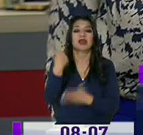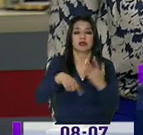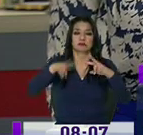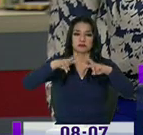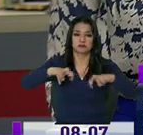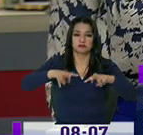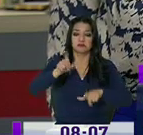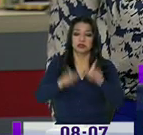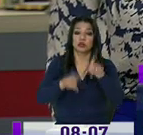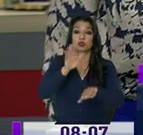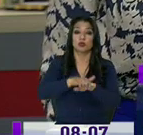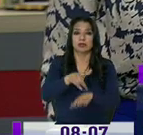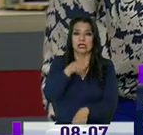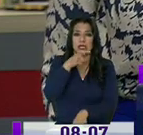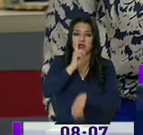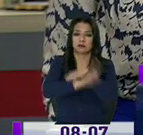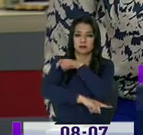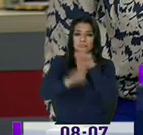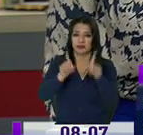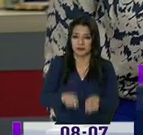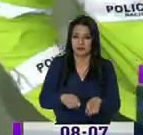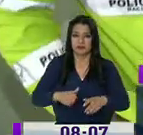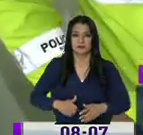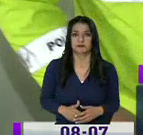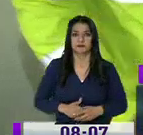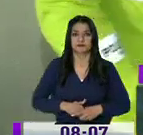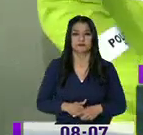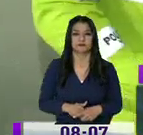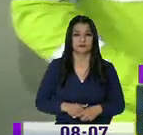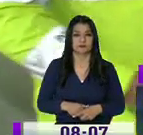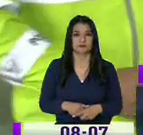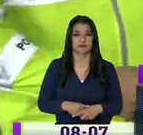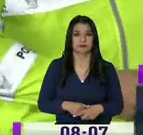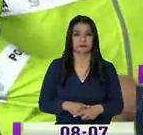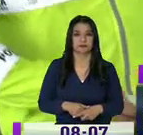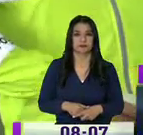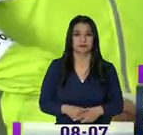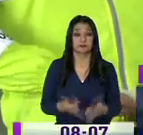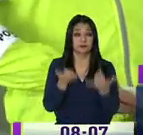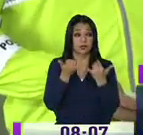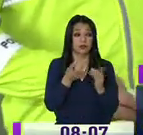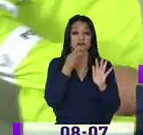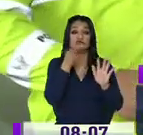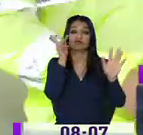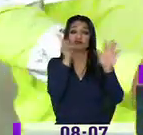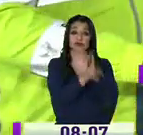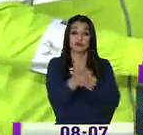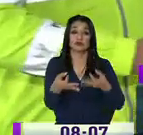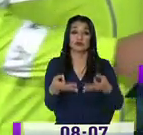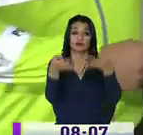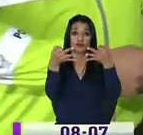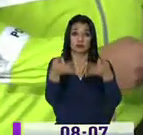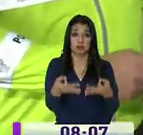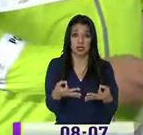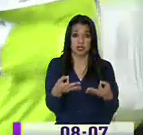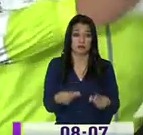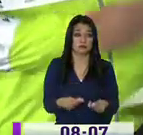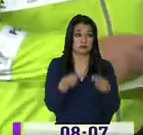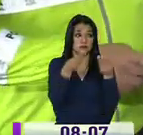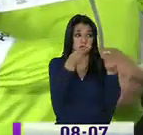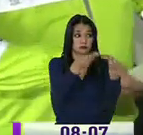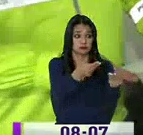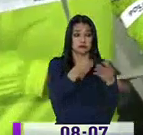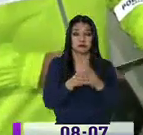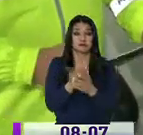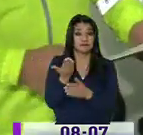investigue y determine a los responsables. Entrego la denuncia formalmente en relación a los